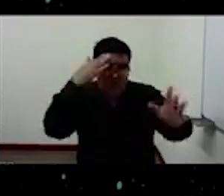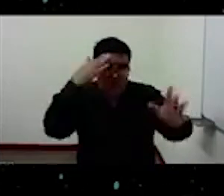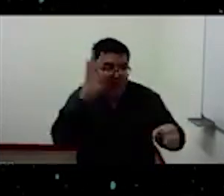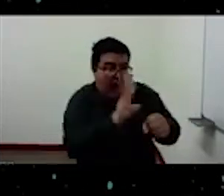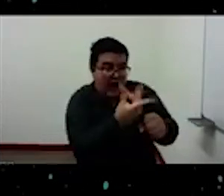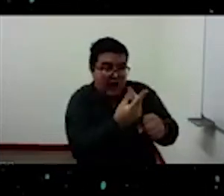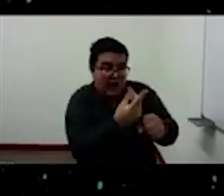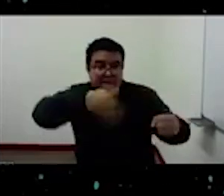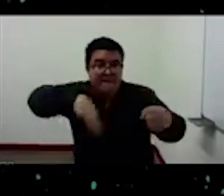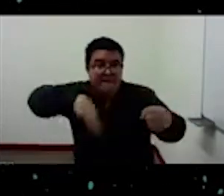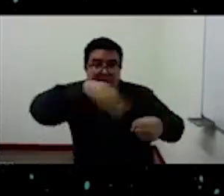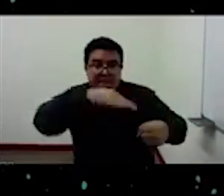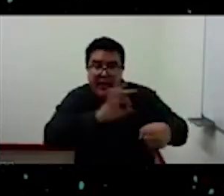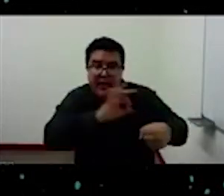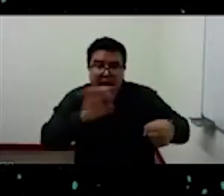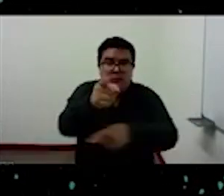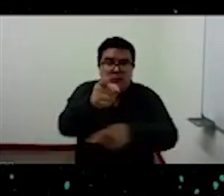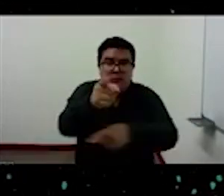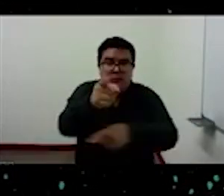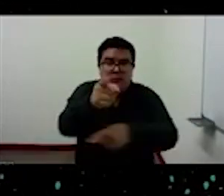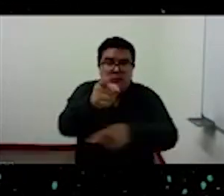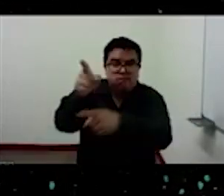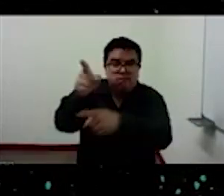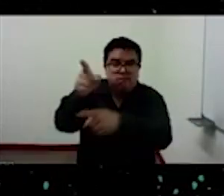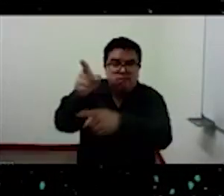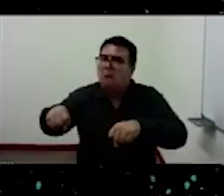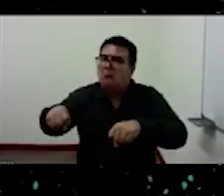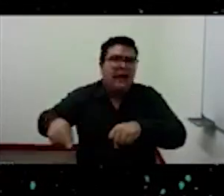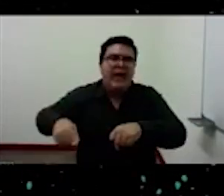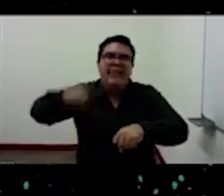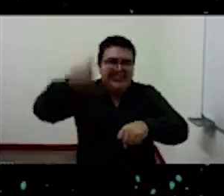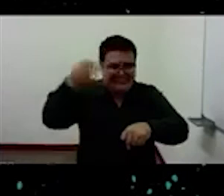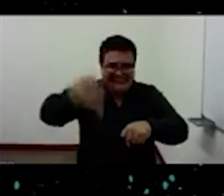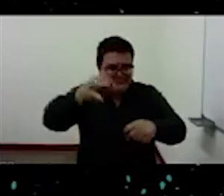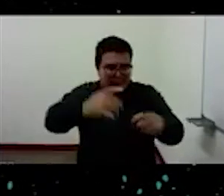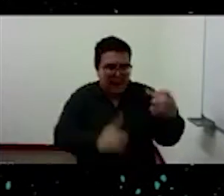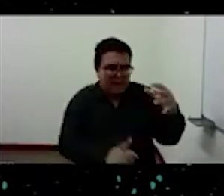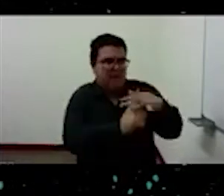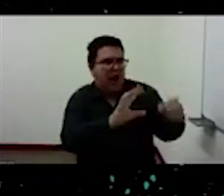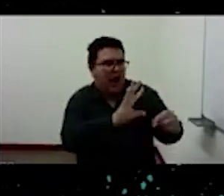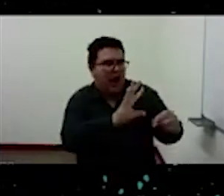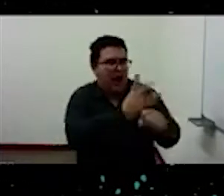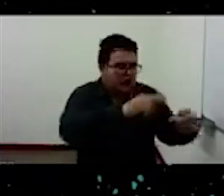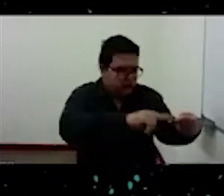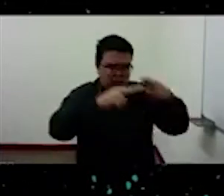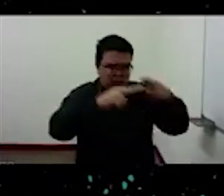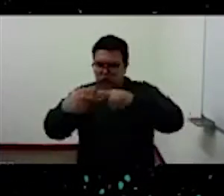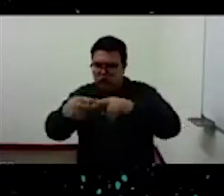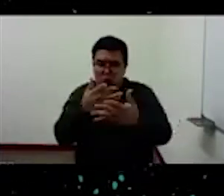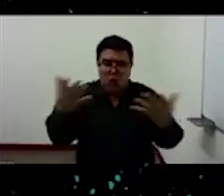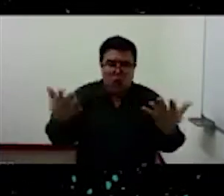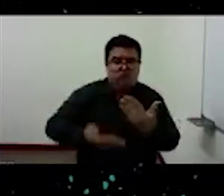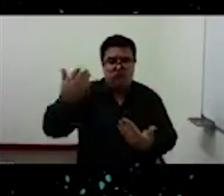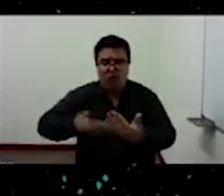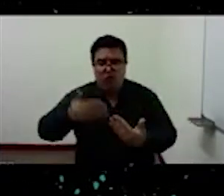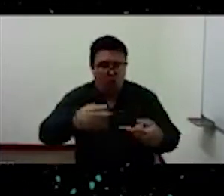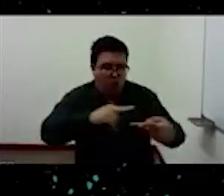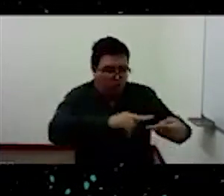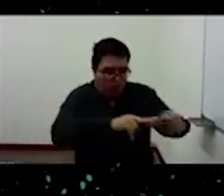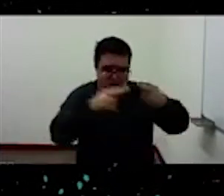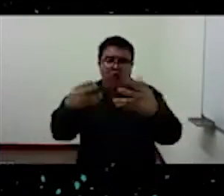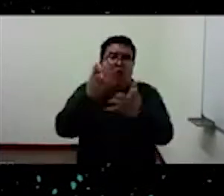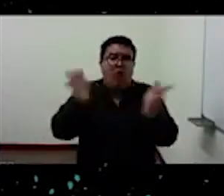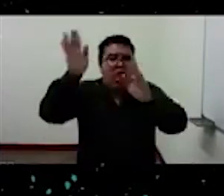bello por sí mismo, sino siempre en relación con un canon, un esquematismo, una moda, un arquetipo, un